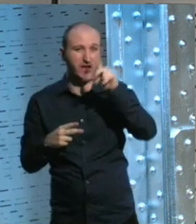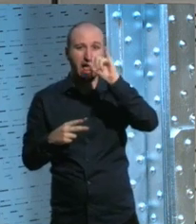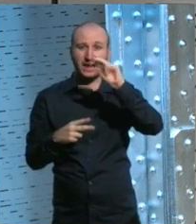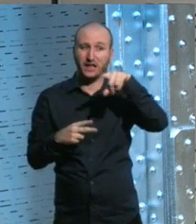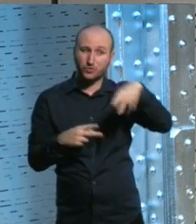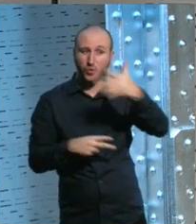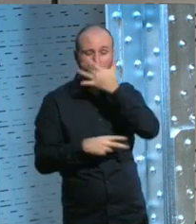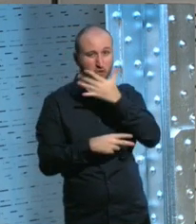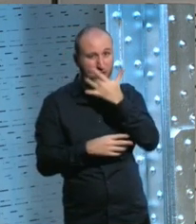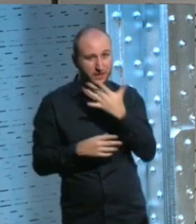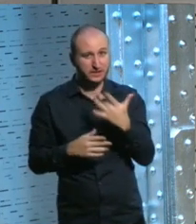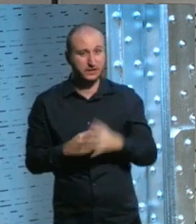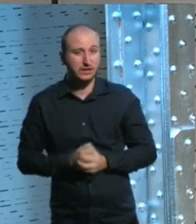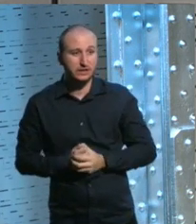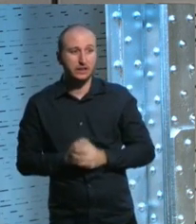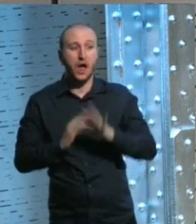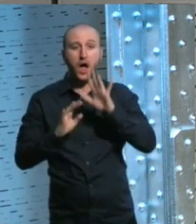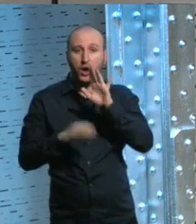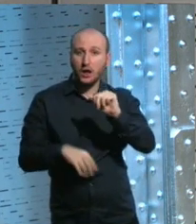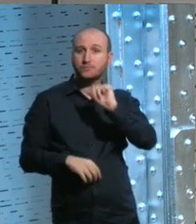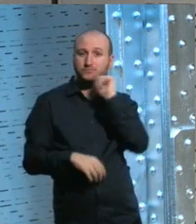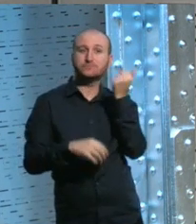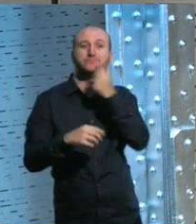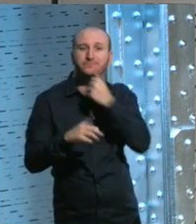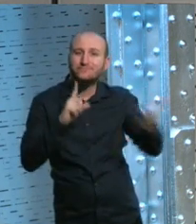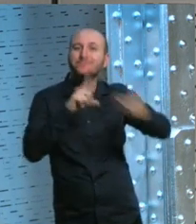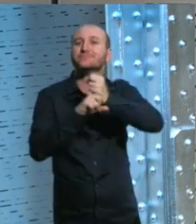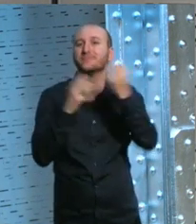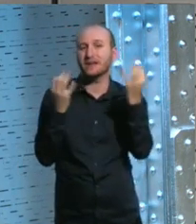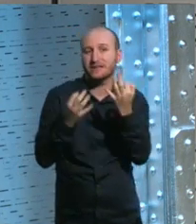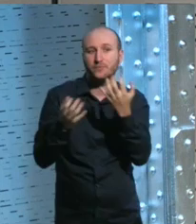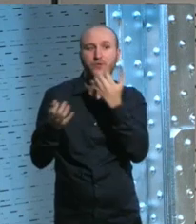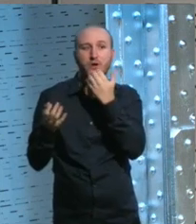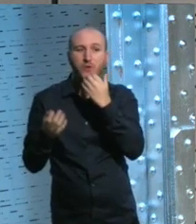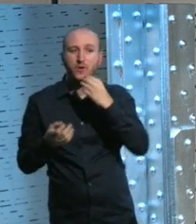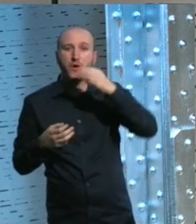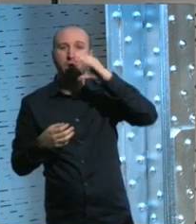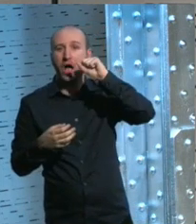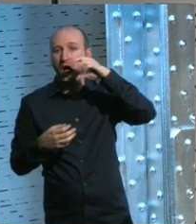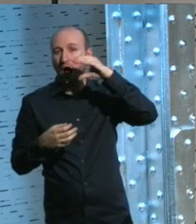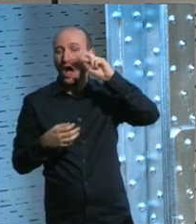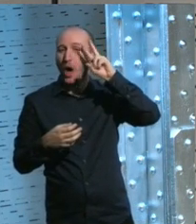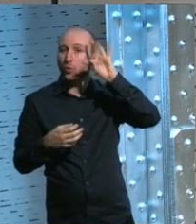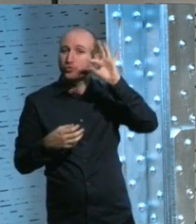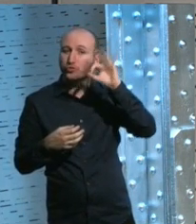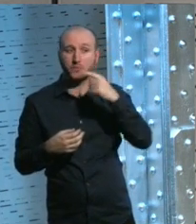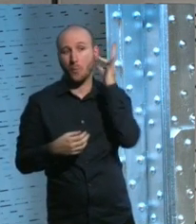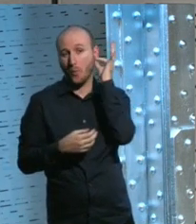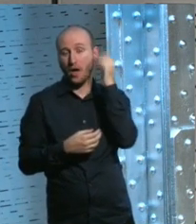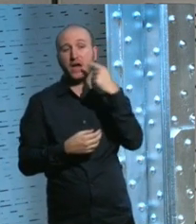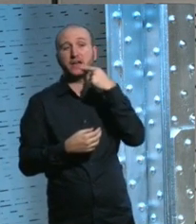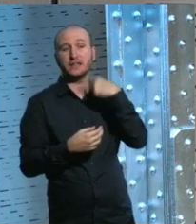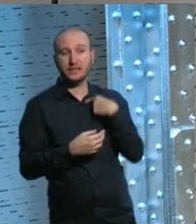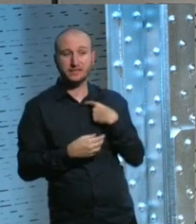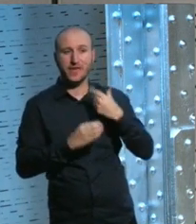Entonces, la clave es KakaoTalk, fue la mujer que me dijo que habían nacido